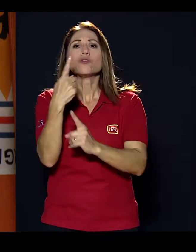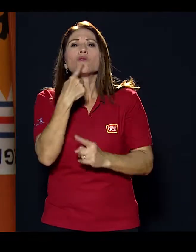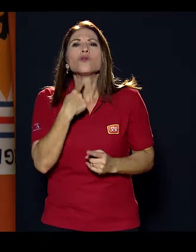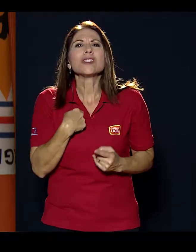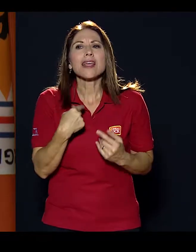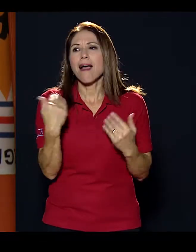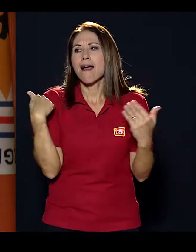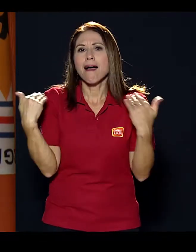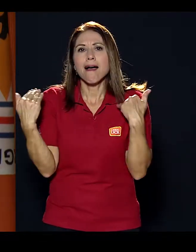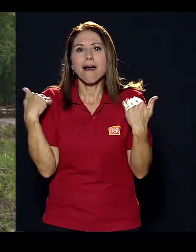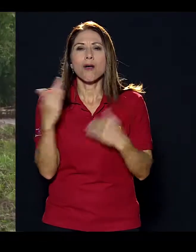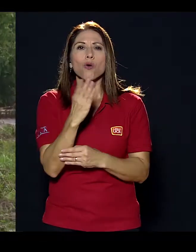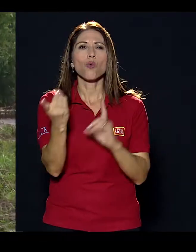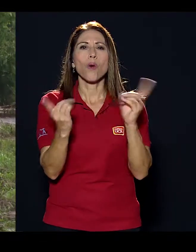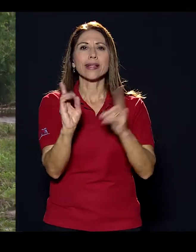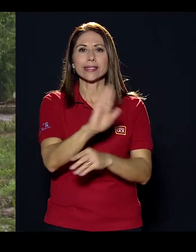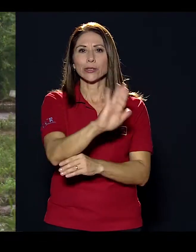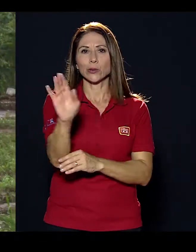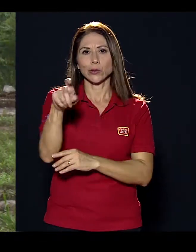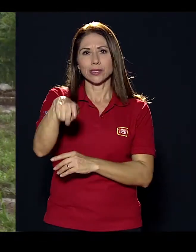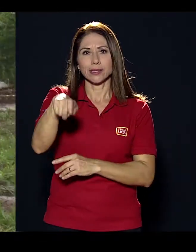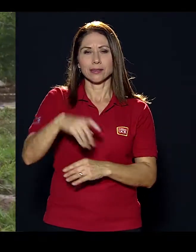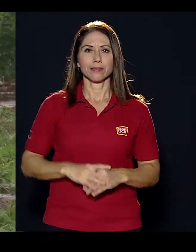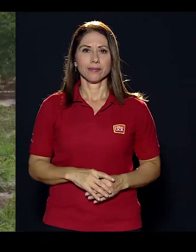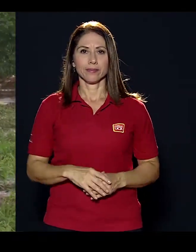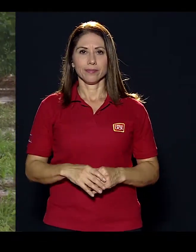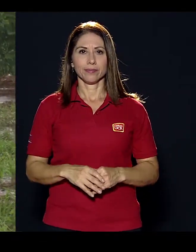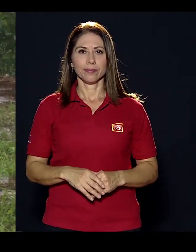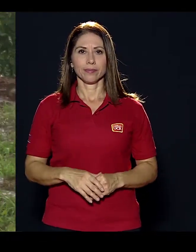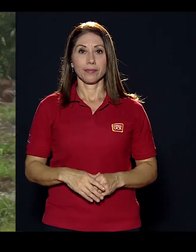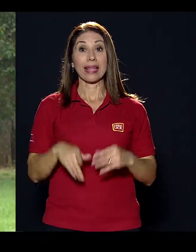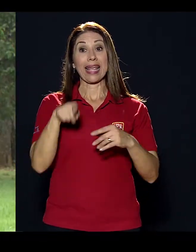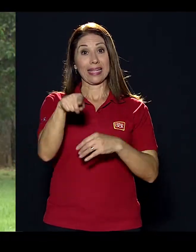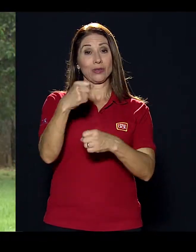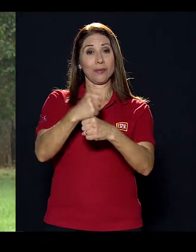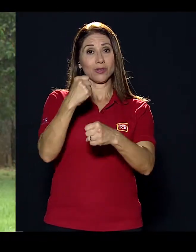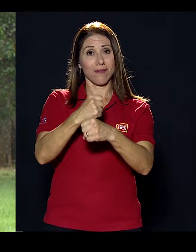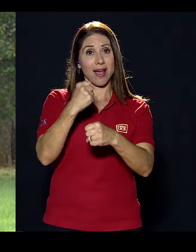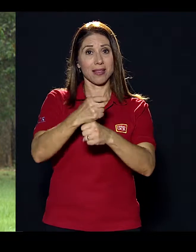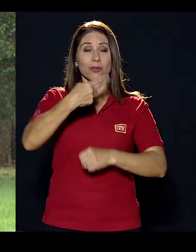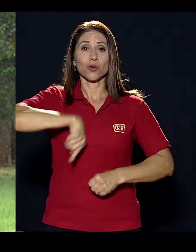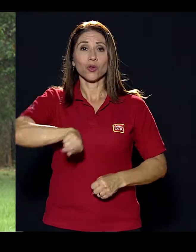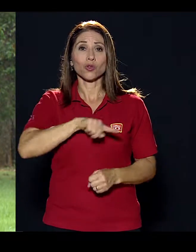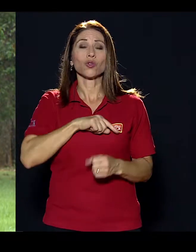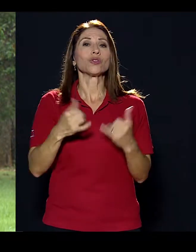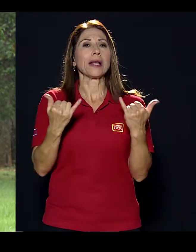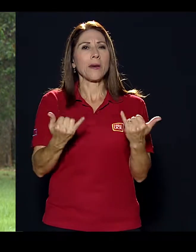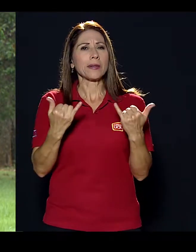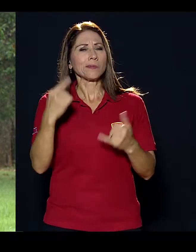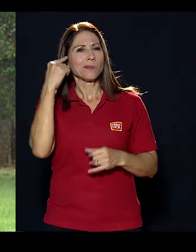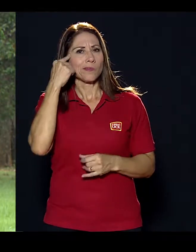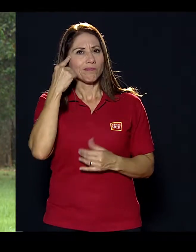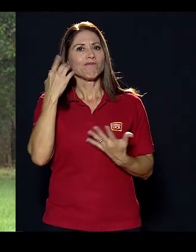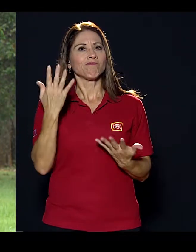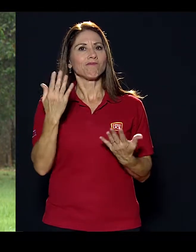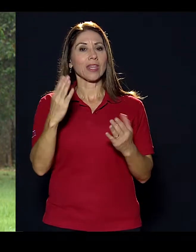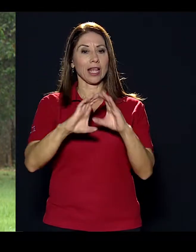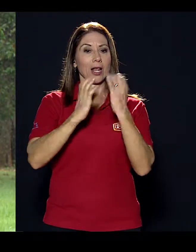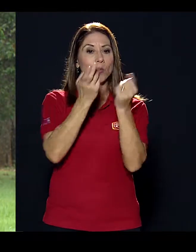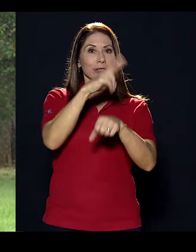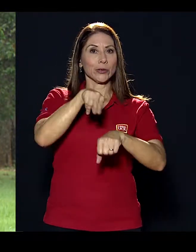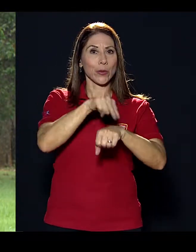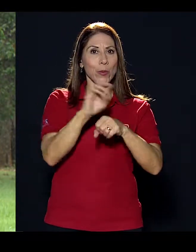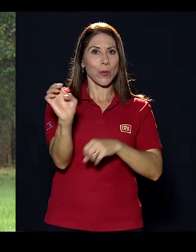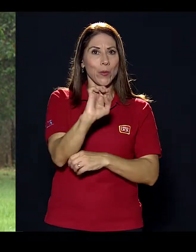nos digan cuáles son las necesidades que ellos tienen. En eso estamos trabajando, nosotros estamos pensando que a la comisión se